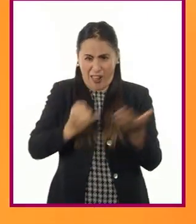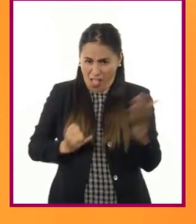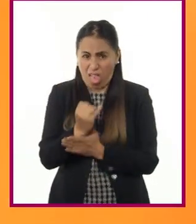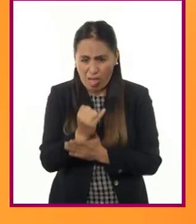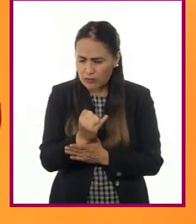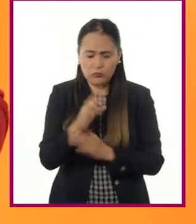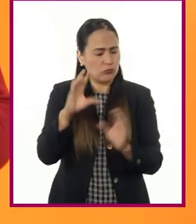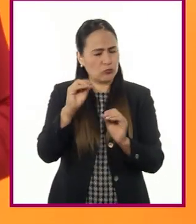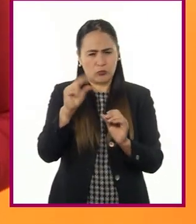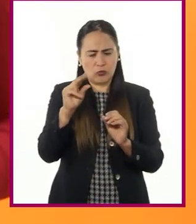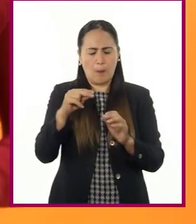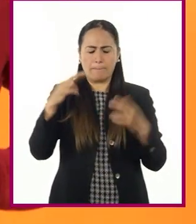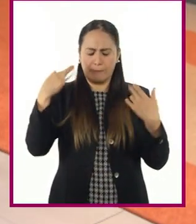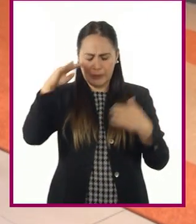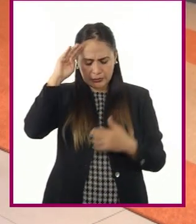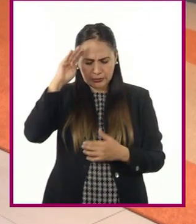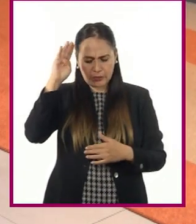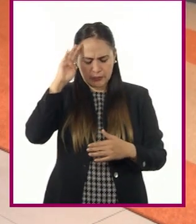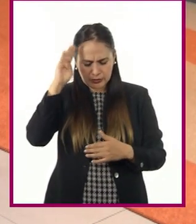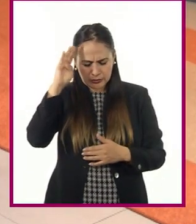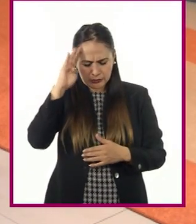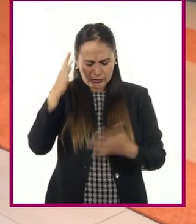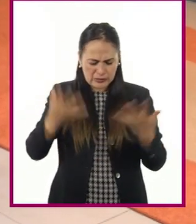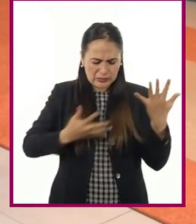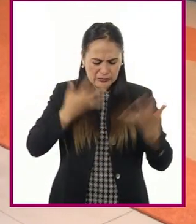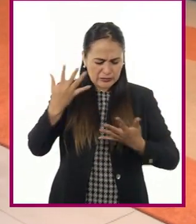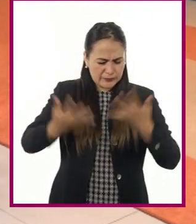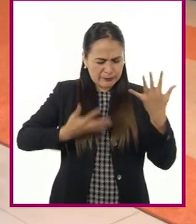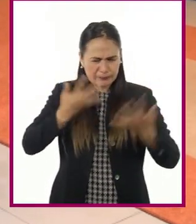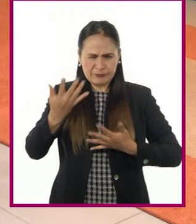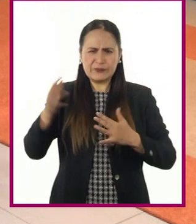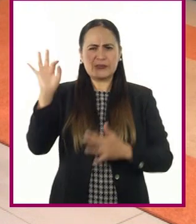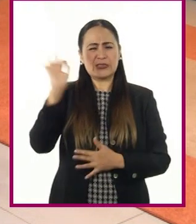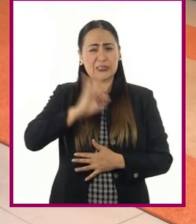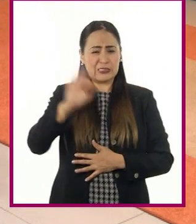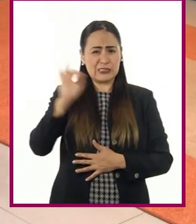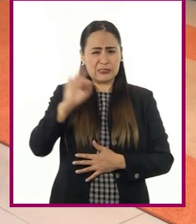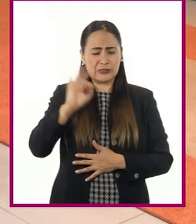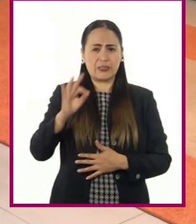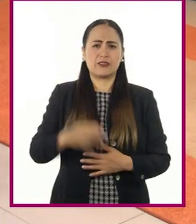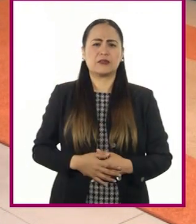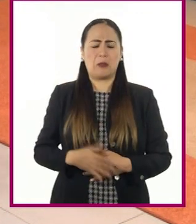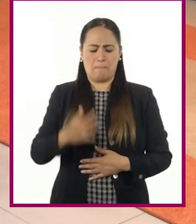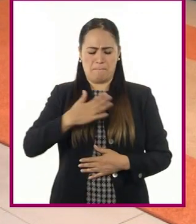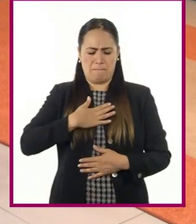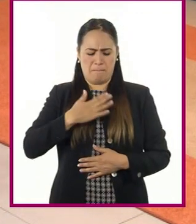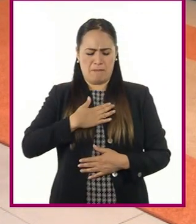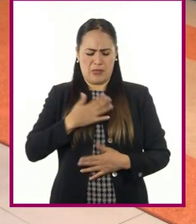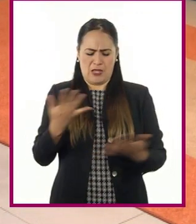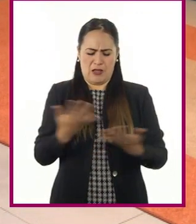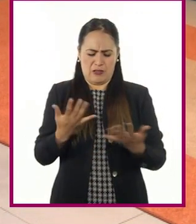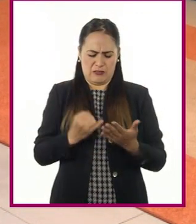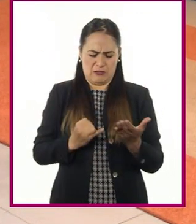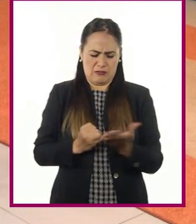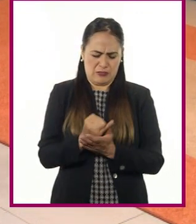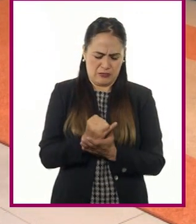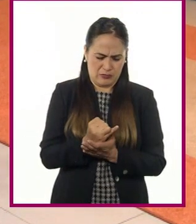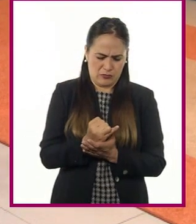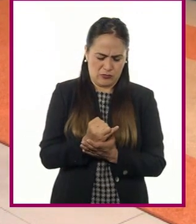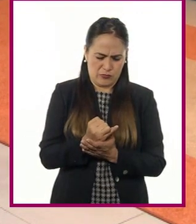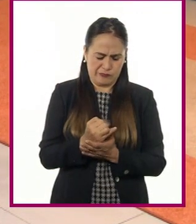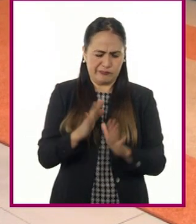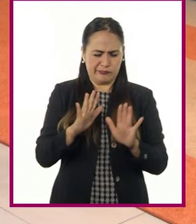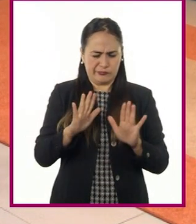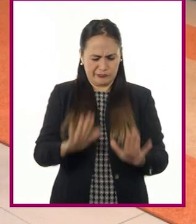en valores. Cuando te ves contrariado por los efectos que pueden tener tus decisiones, es necesario poner en juego